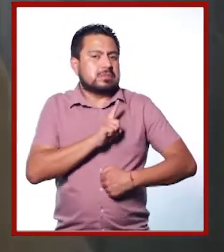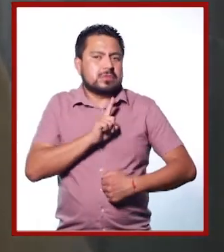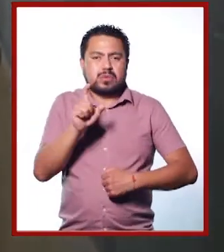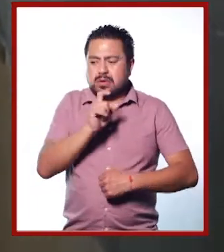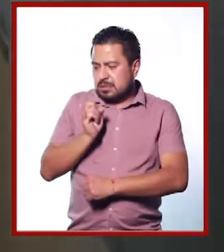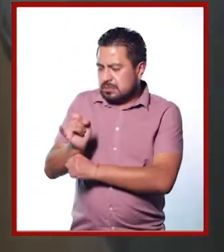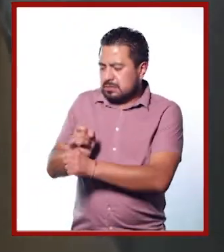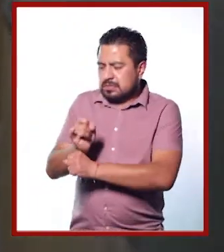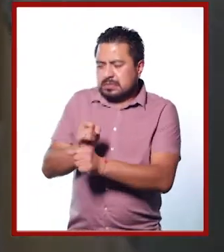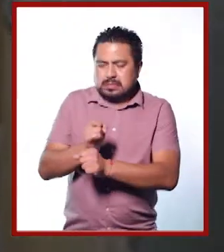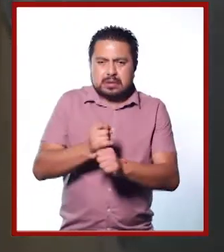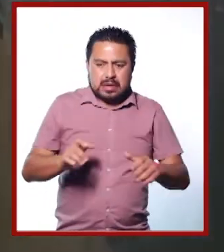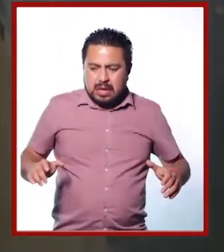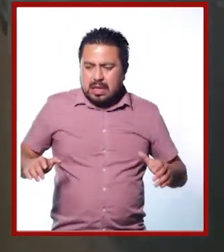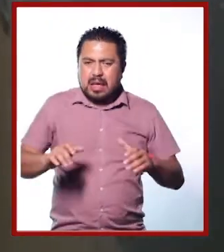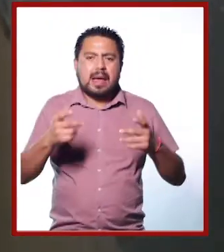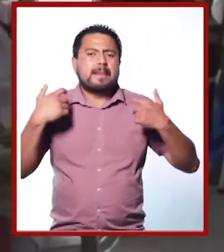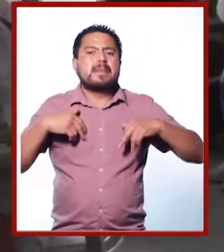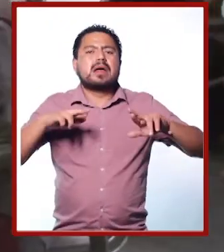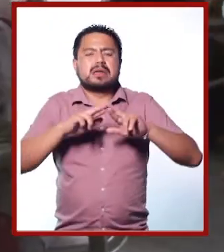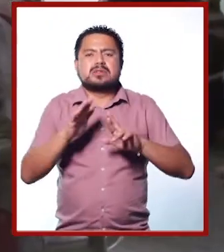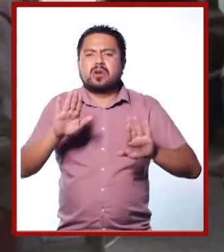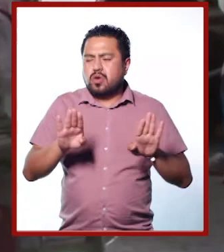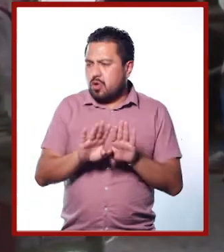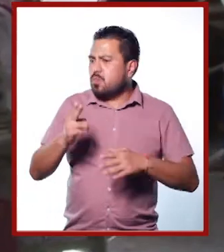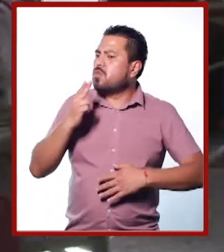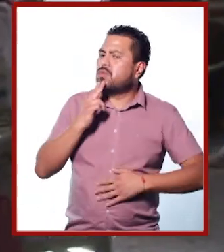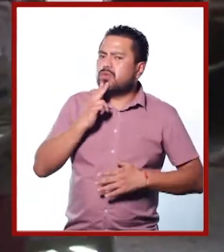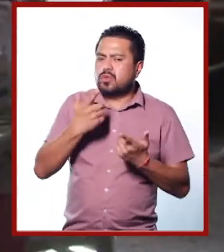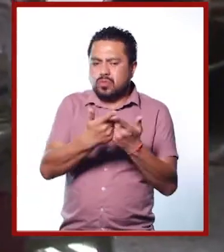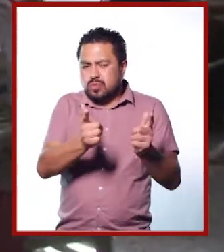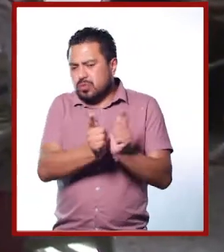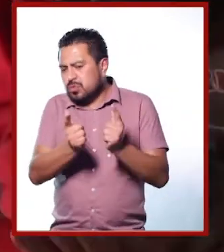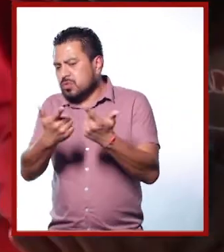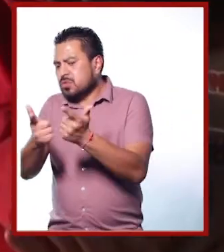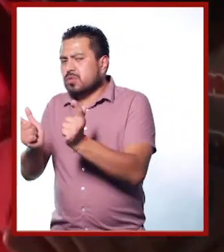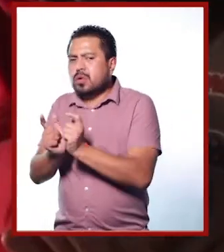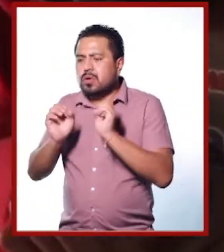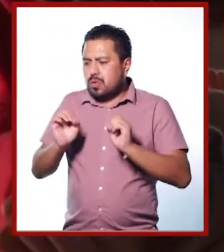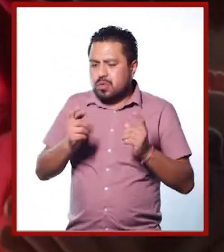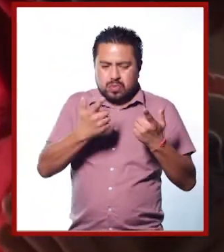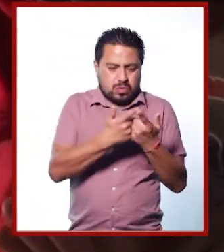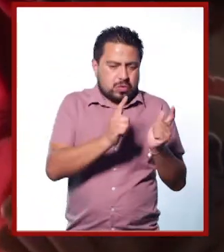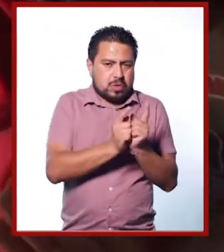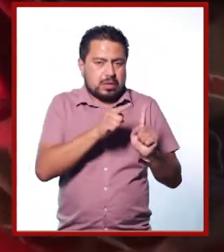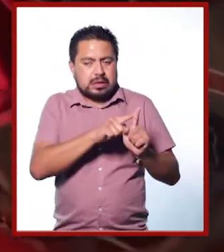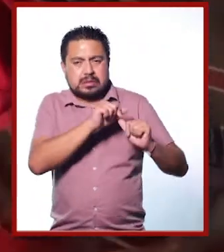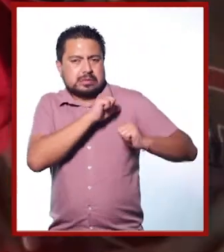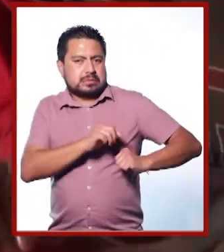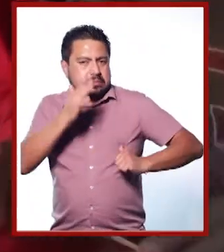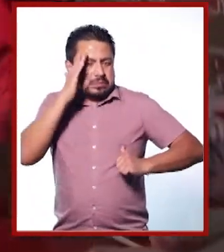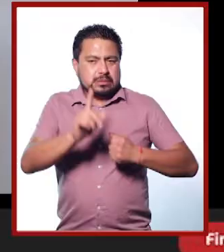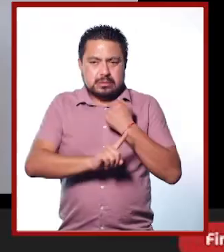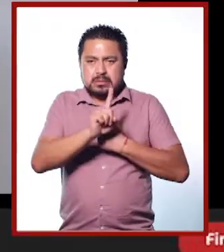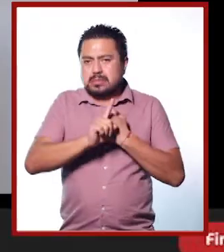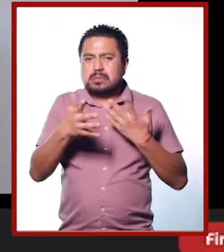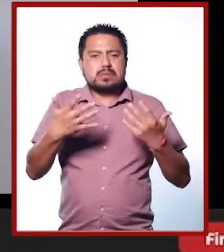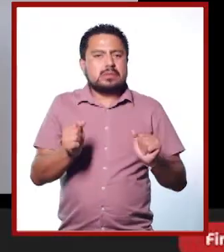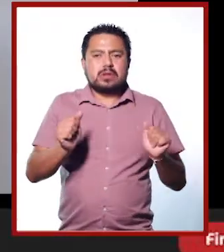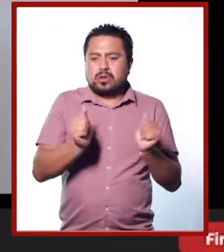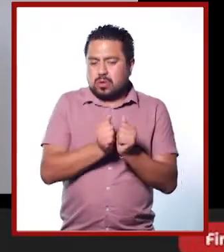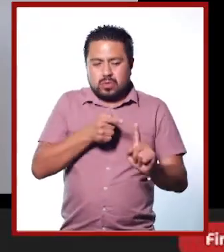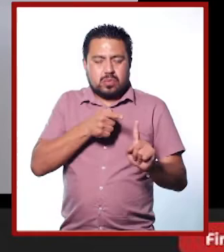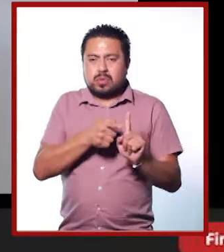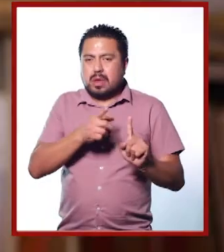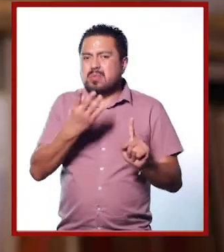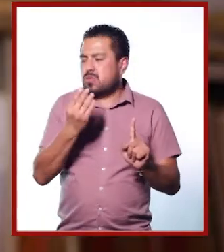cuando supervisa él a la vez a los maestros y saber cómo están funcionando los grupos, o si un grupo está teniendo principalmente problemas, ya no es con